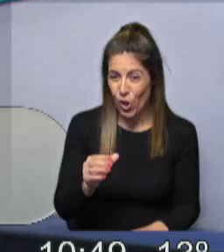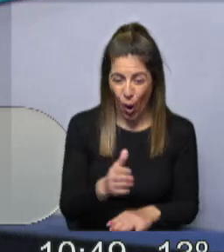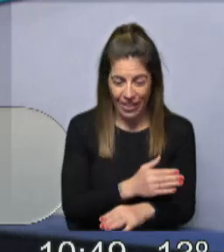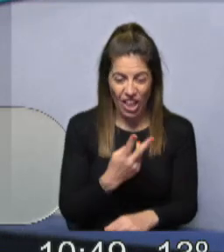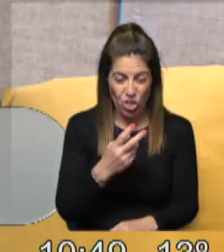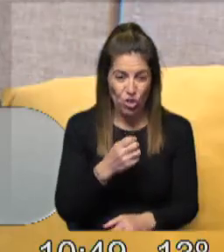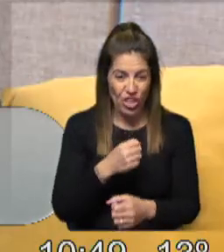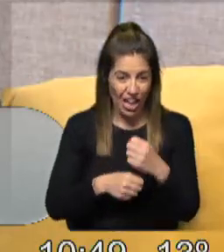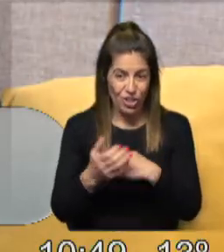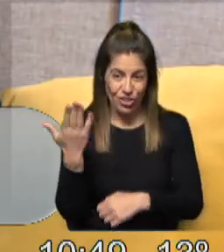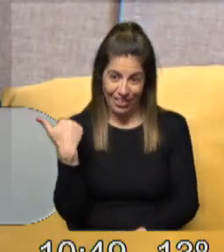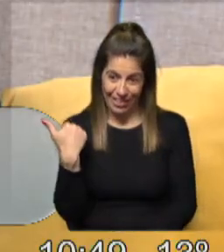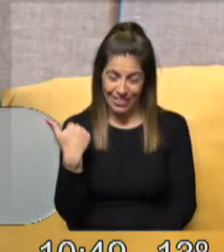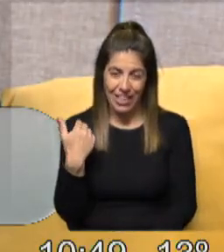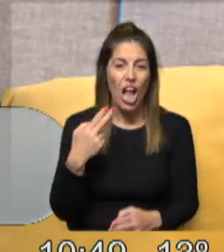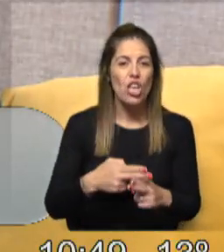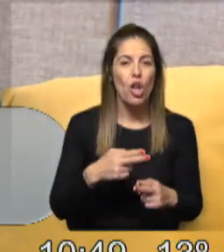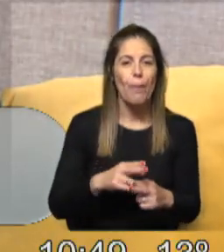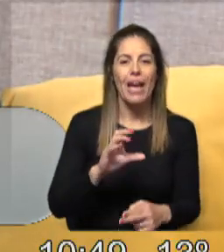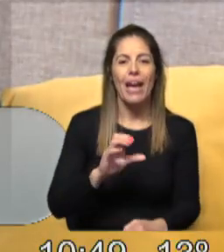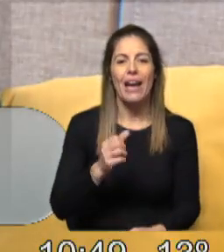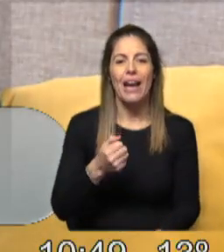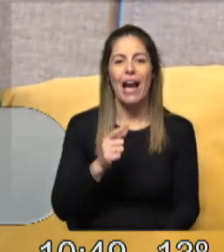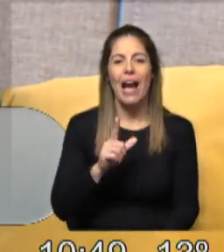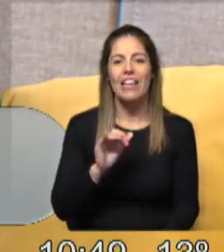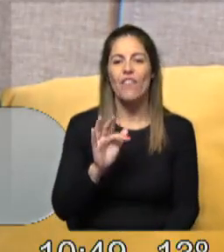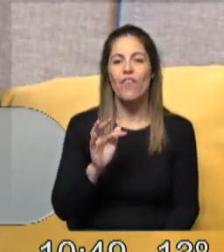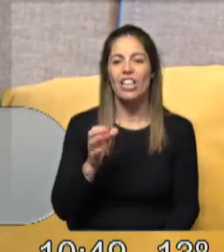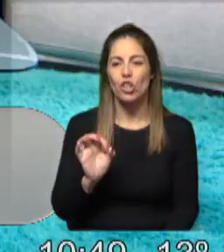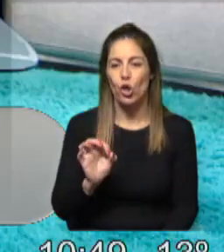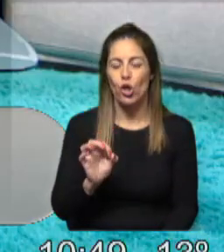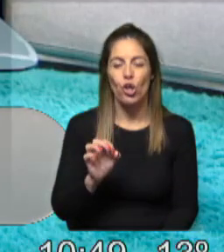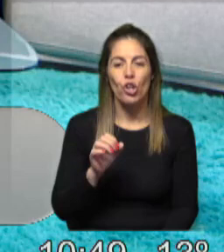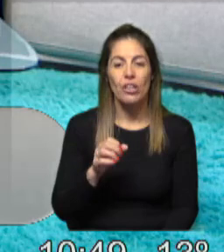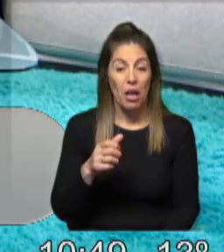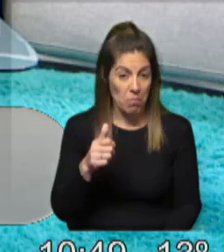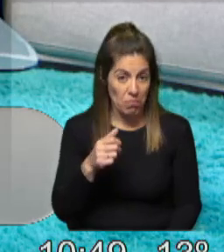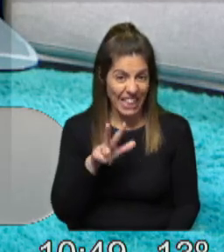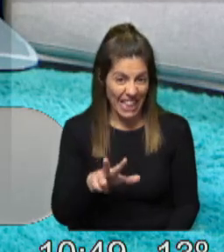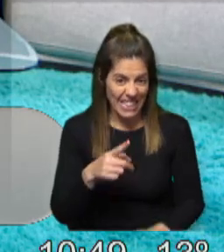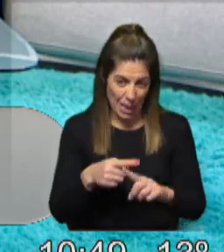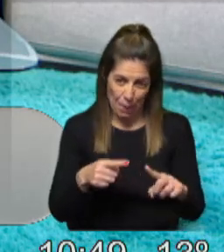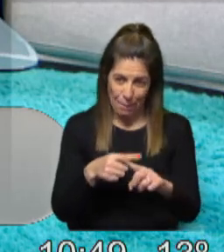hace 2 o 3 años. Se llama Califato, véanla que está bastante bien. ¿Y tiene? 3.5.